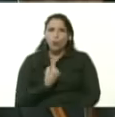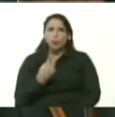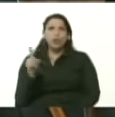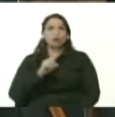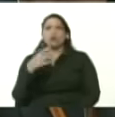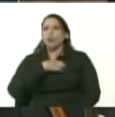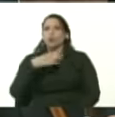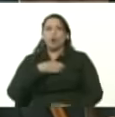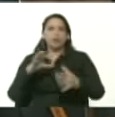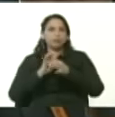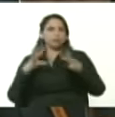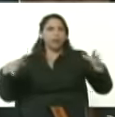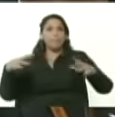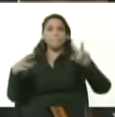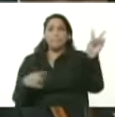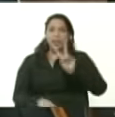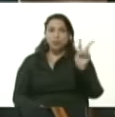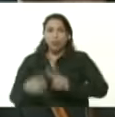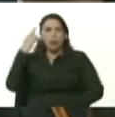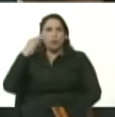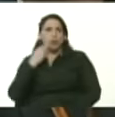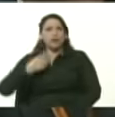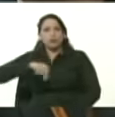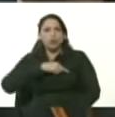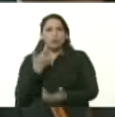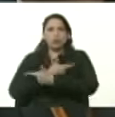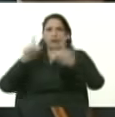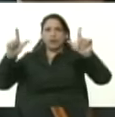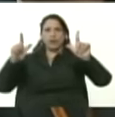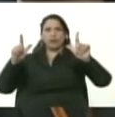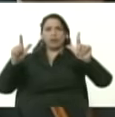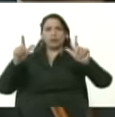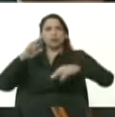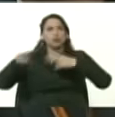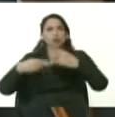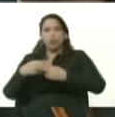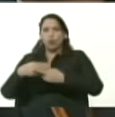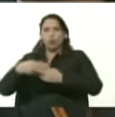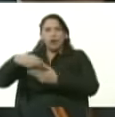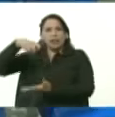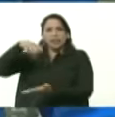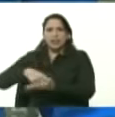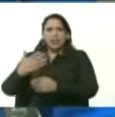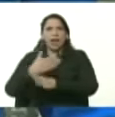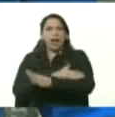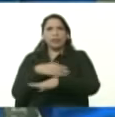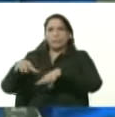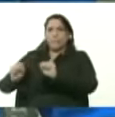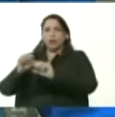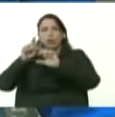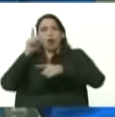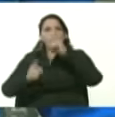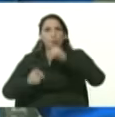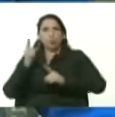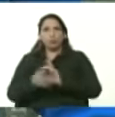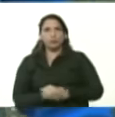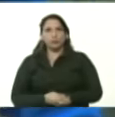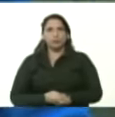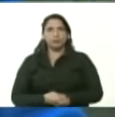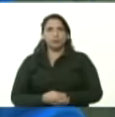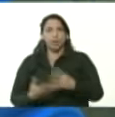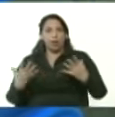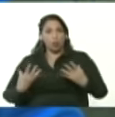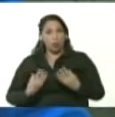indivisible. Es la Venezuela de Bolívar y nuestros libertadores, nunca rendida ante imperio alguno. Ha